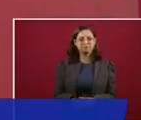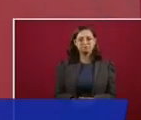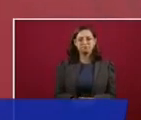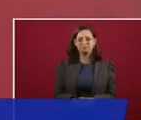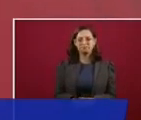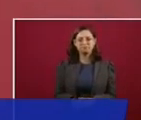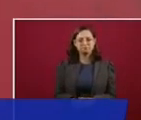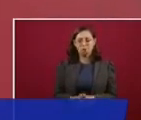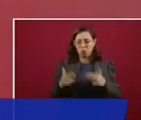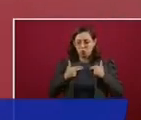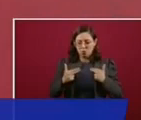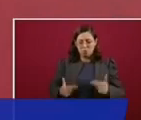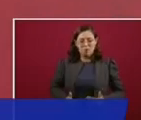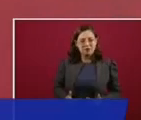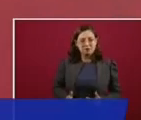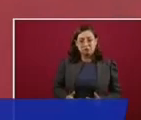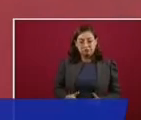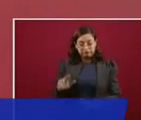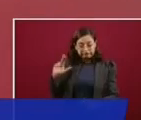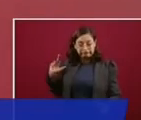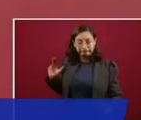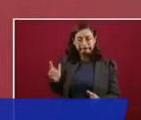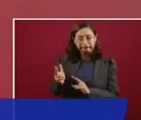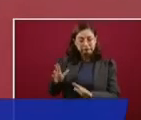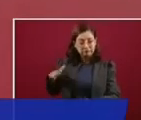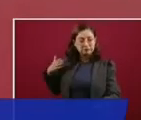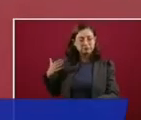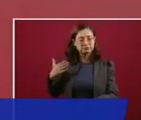a ningún ser humano.